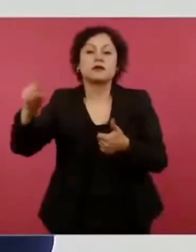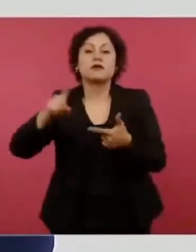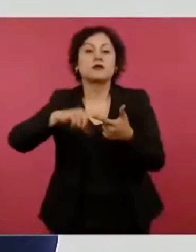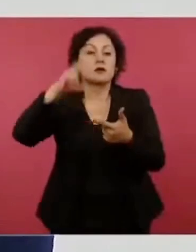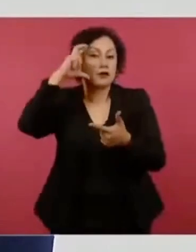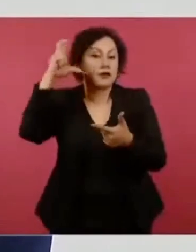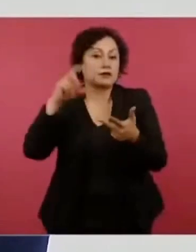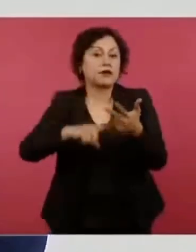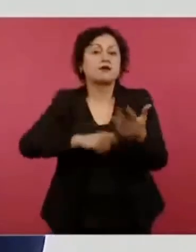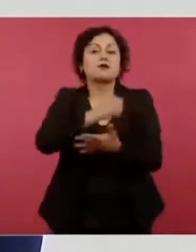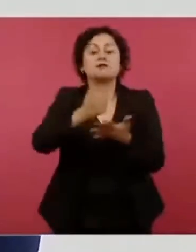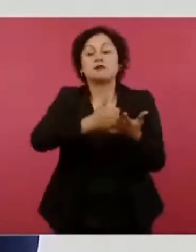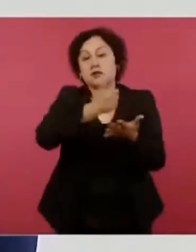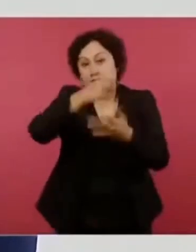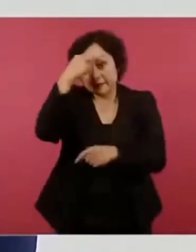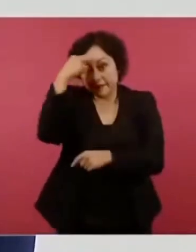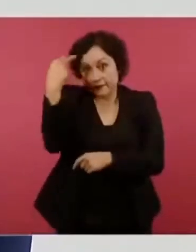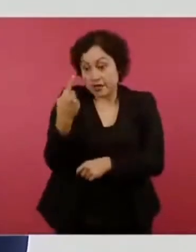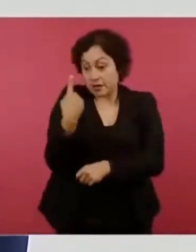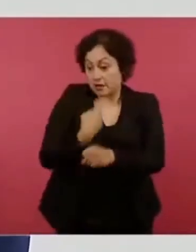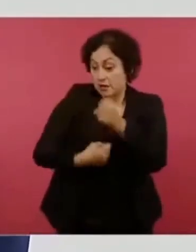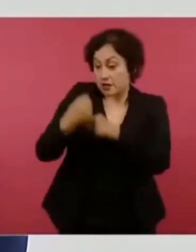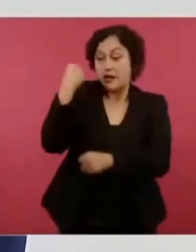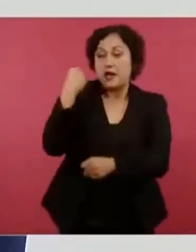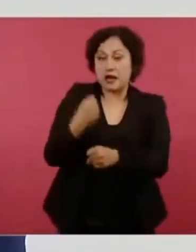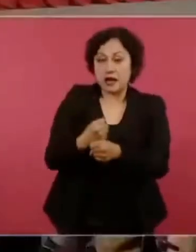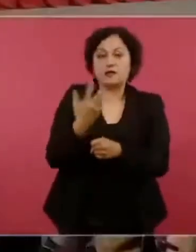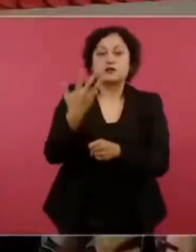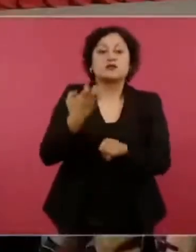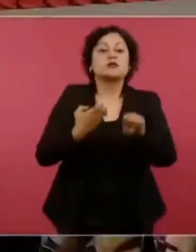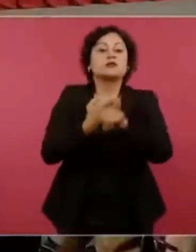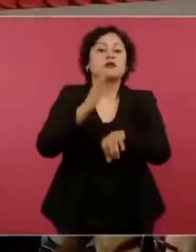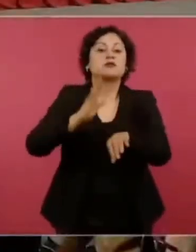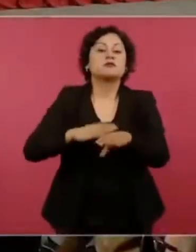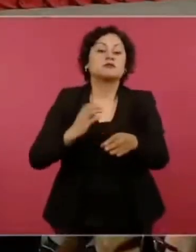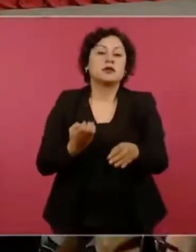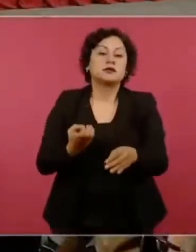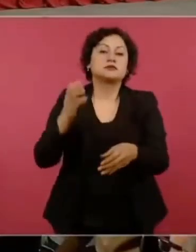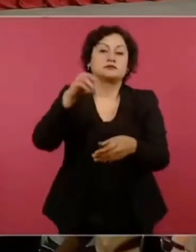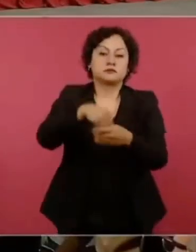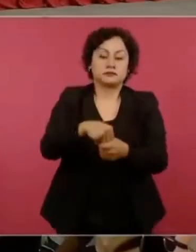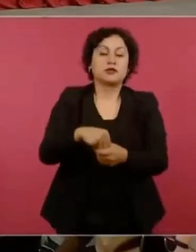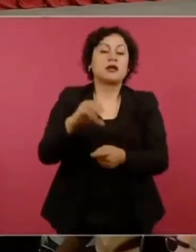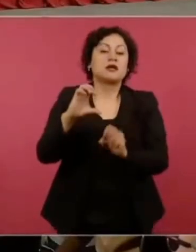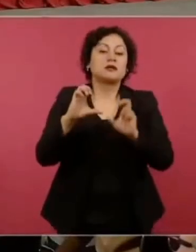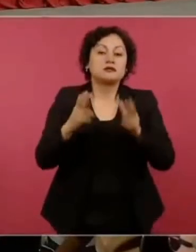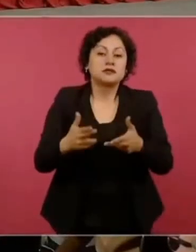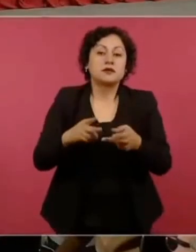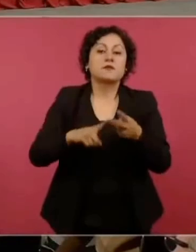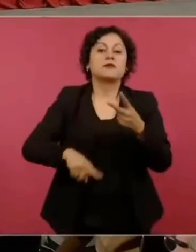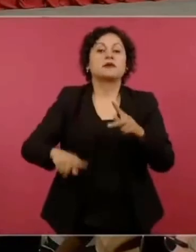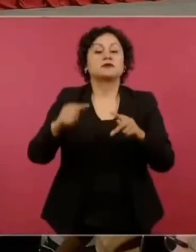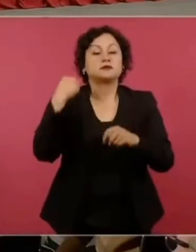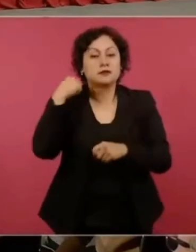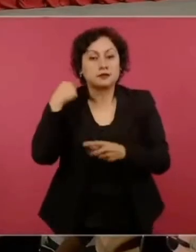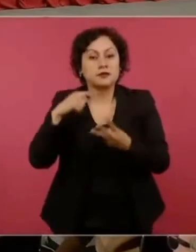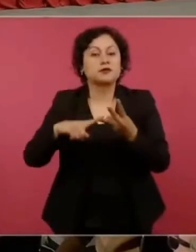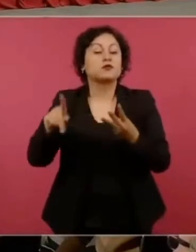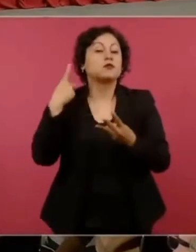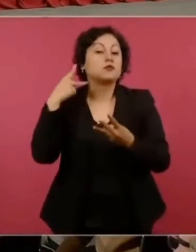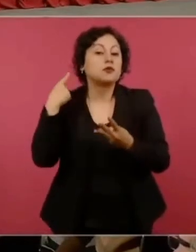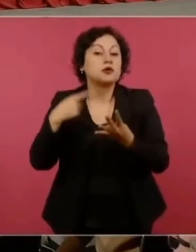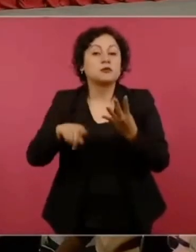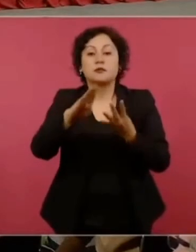y cerramos el año pasado, 2023, con 5 estados más: Chiapas, Tabasco, Puebla, Baja California y